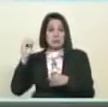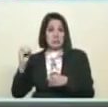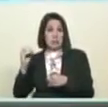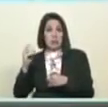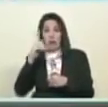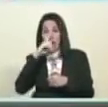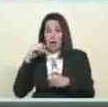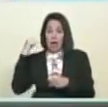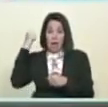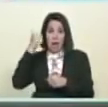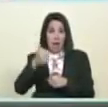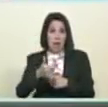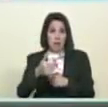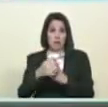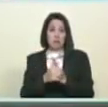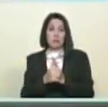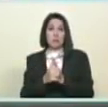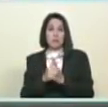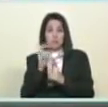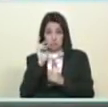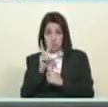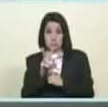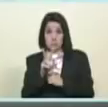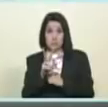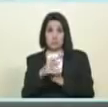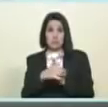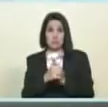durante muchos años. ¿Se dan cuenta?